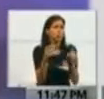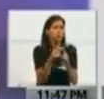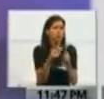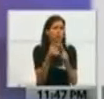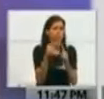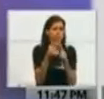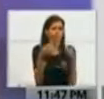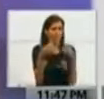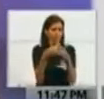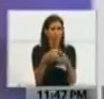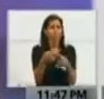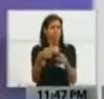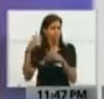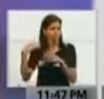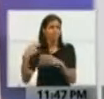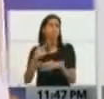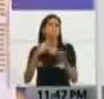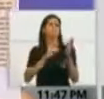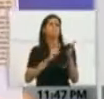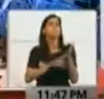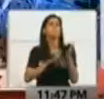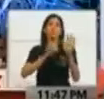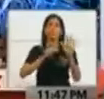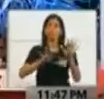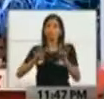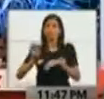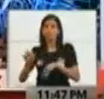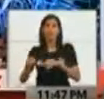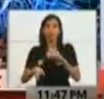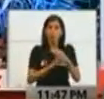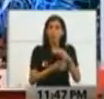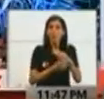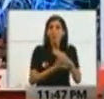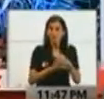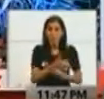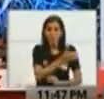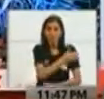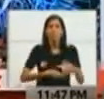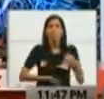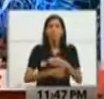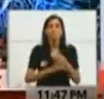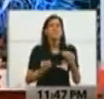Lo que pensaban en el año 90 y todavía ellos piensan igualito.